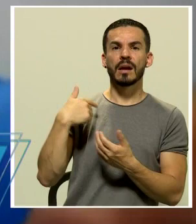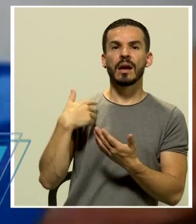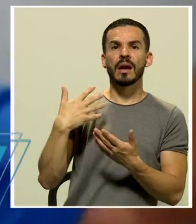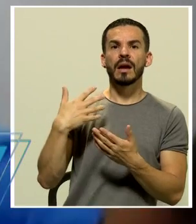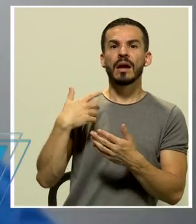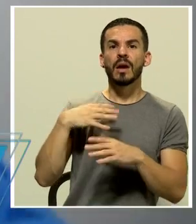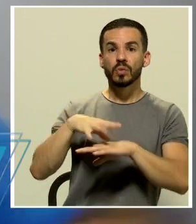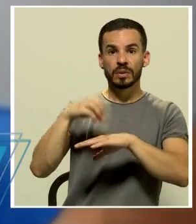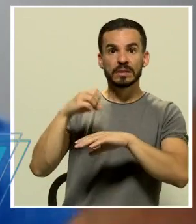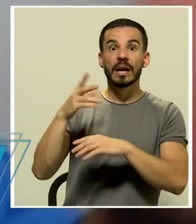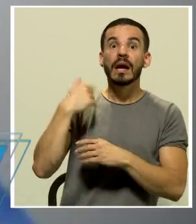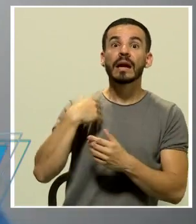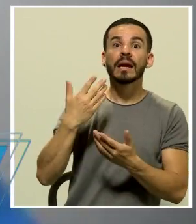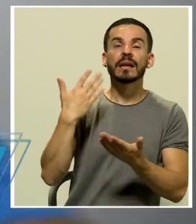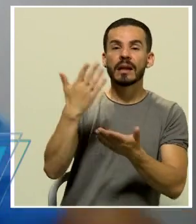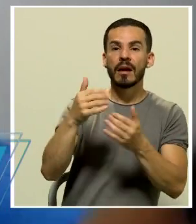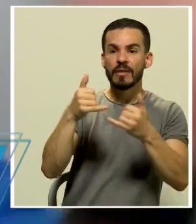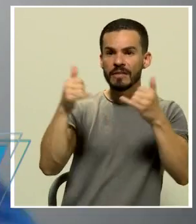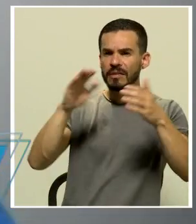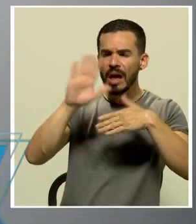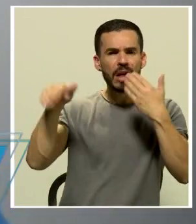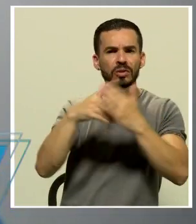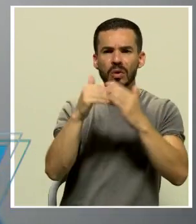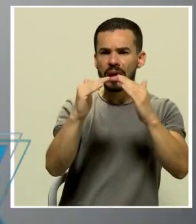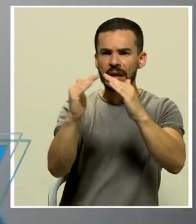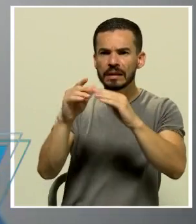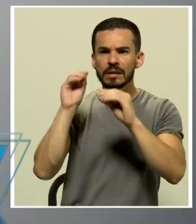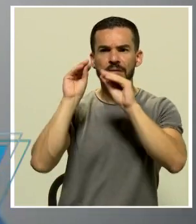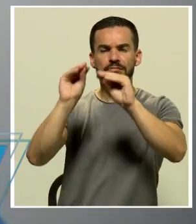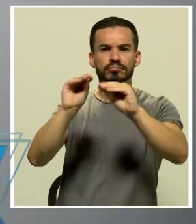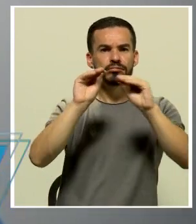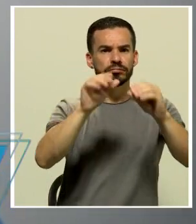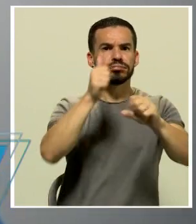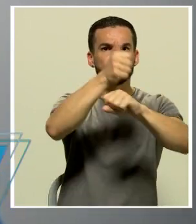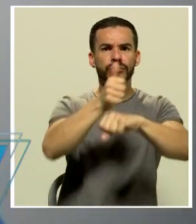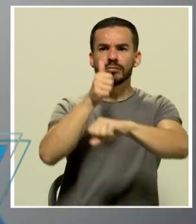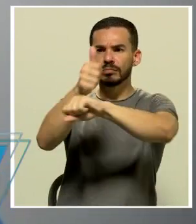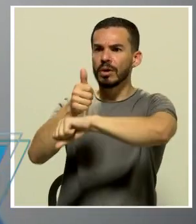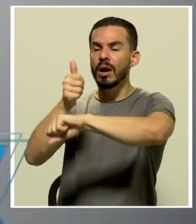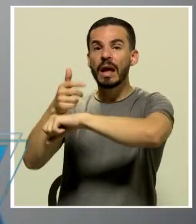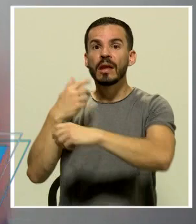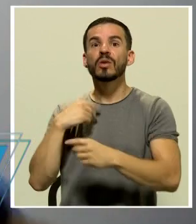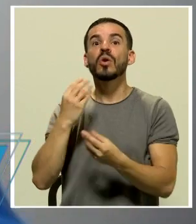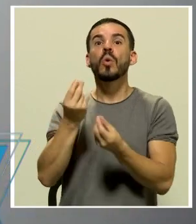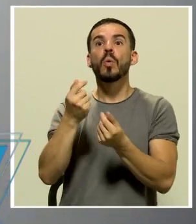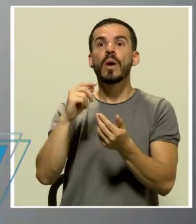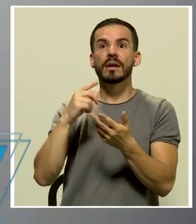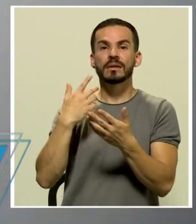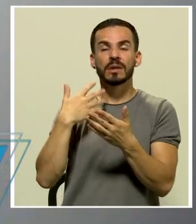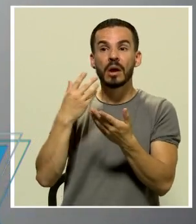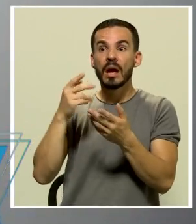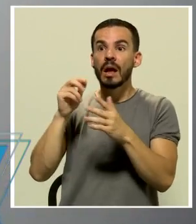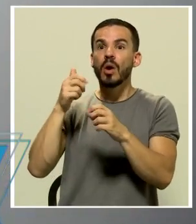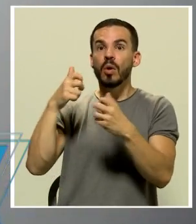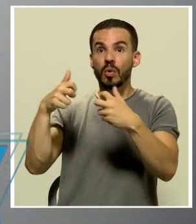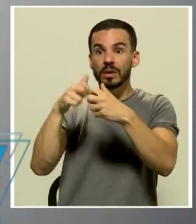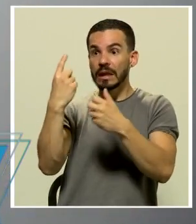le ponían fibra a todos en el barrio. Todas las casas le ponían la fibra. Entonces, el costo de conectar cada casa es muchísimo